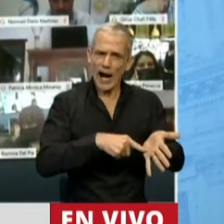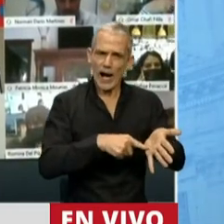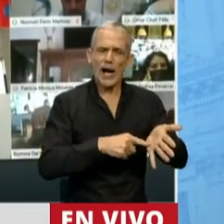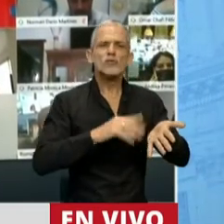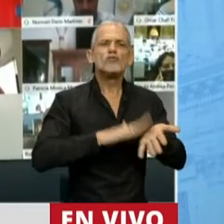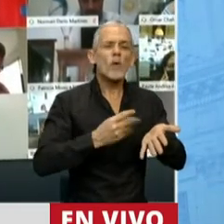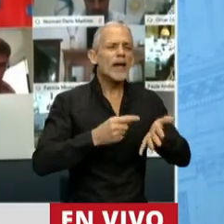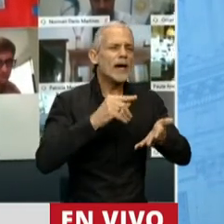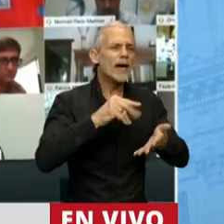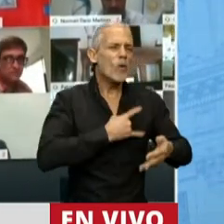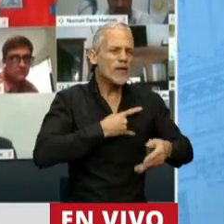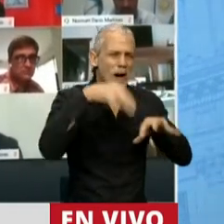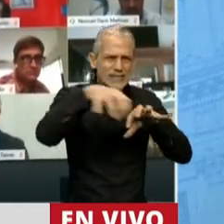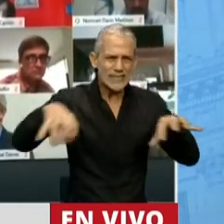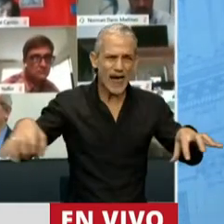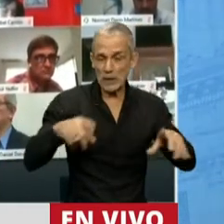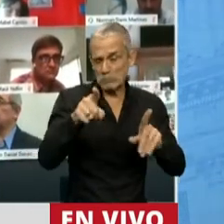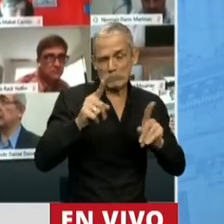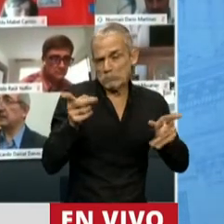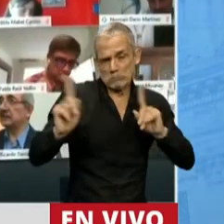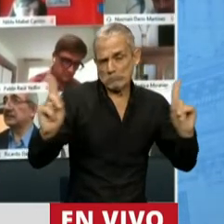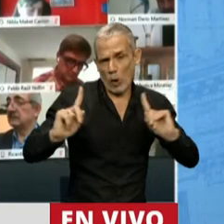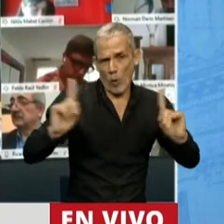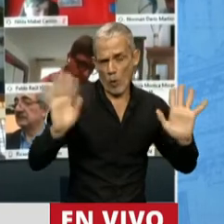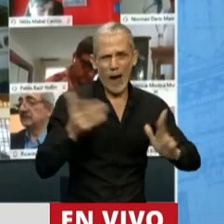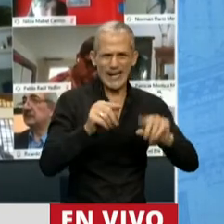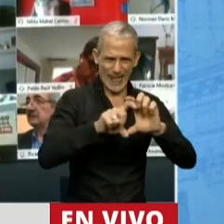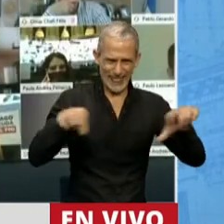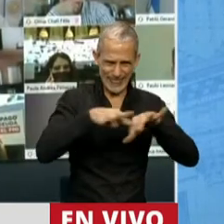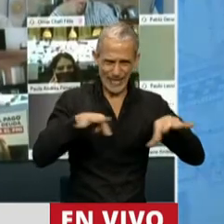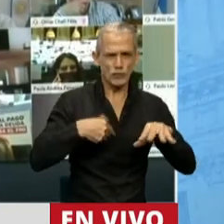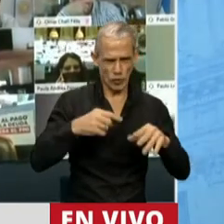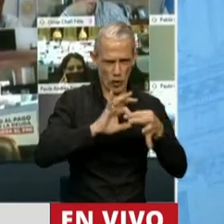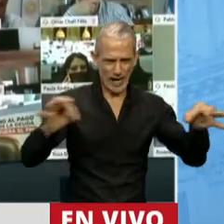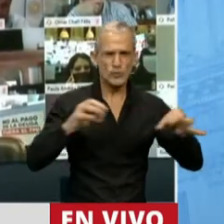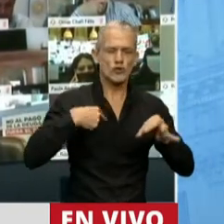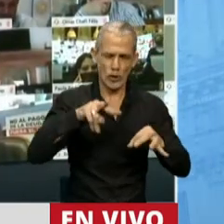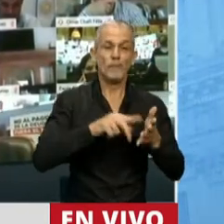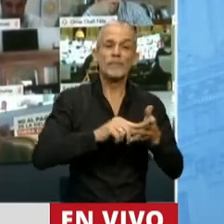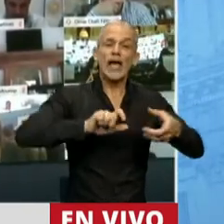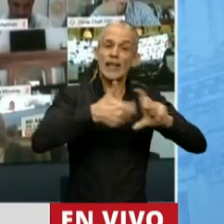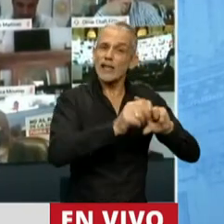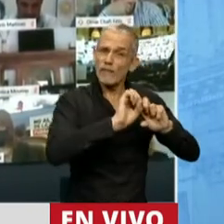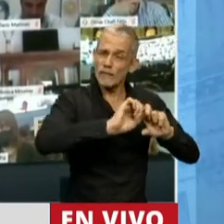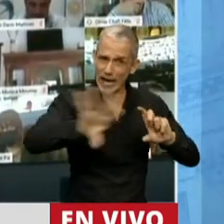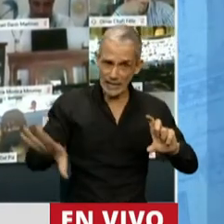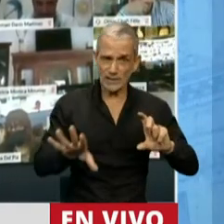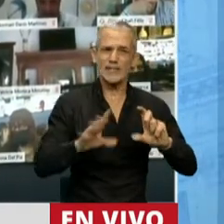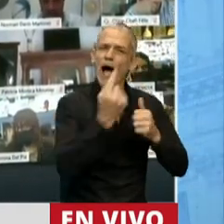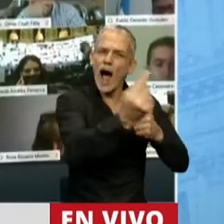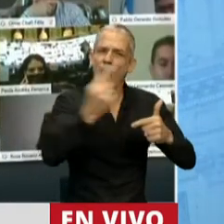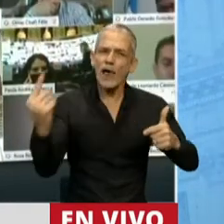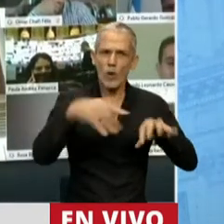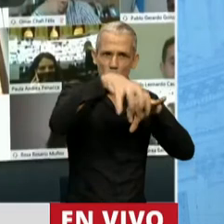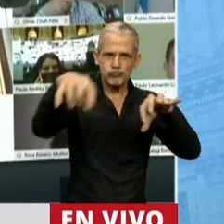técnicamente más sea conveniente el siguiente texto las transferencias a cada